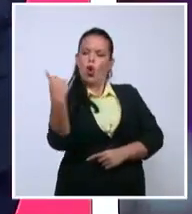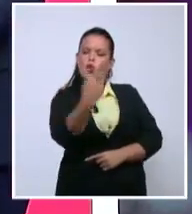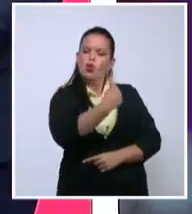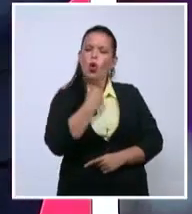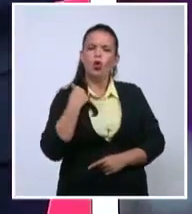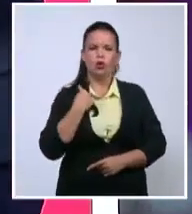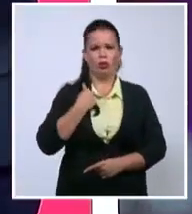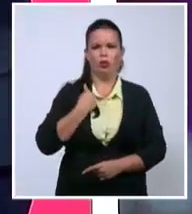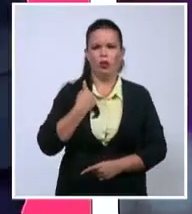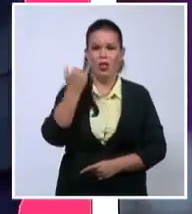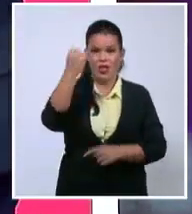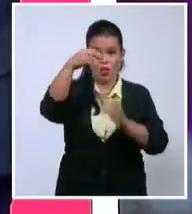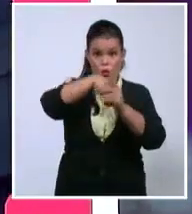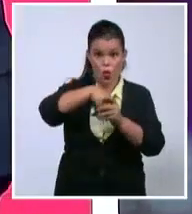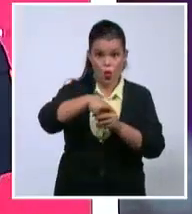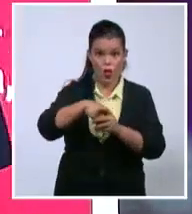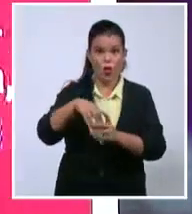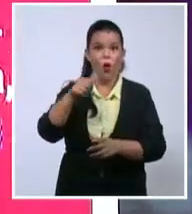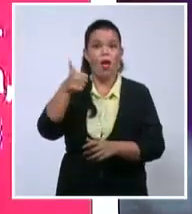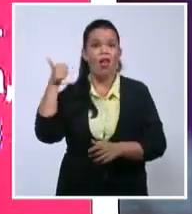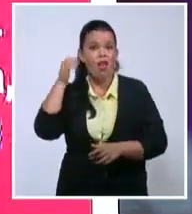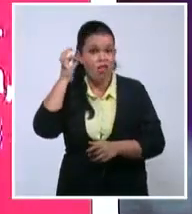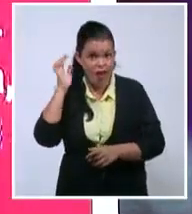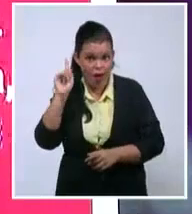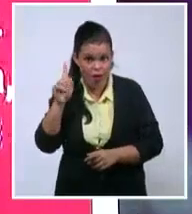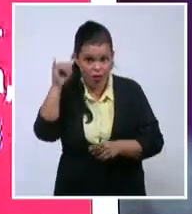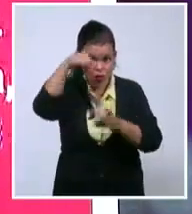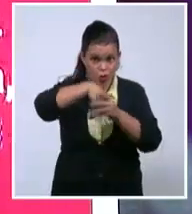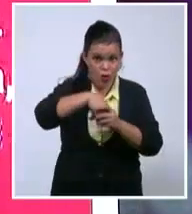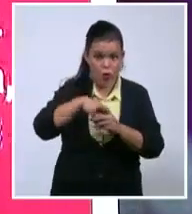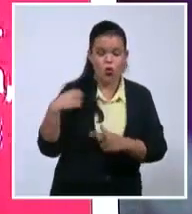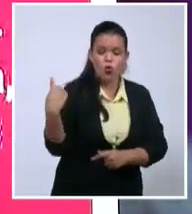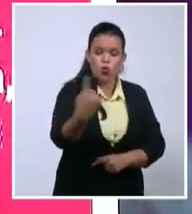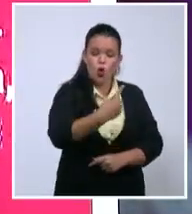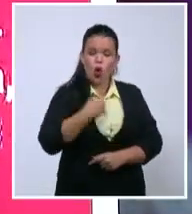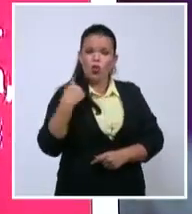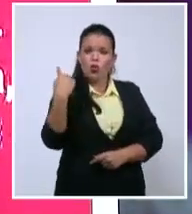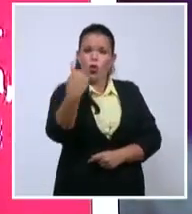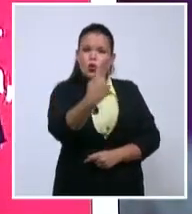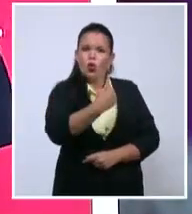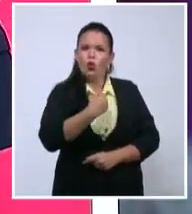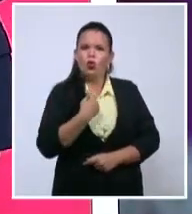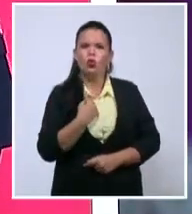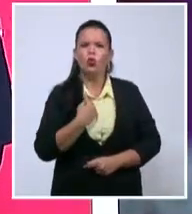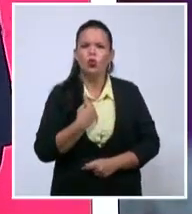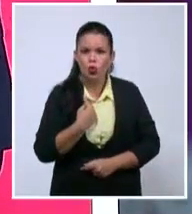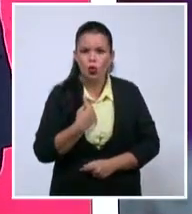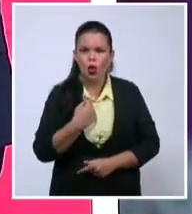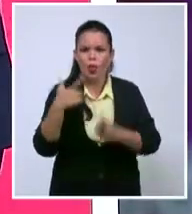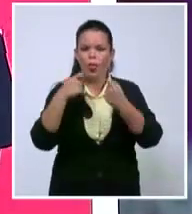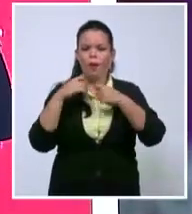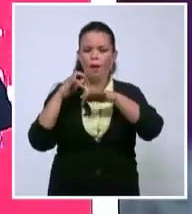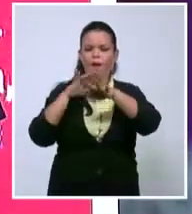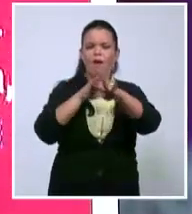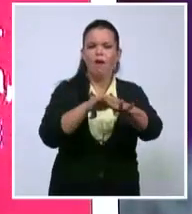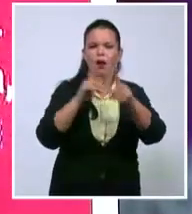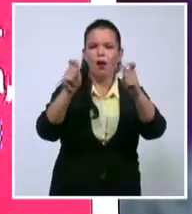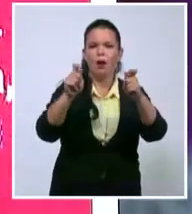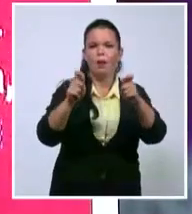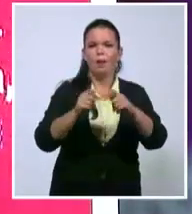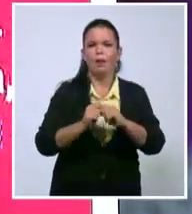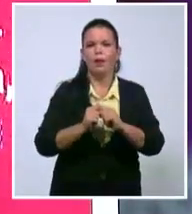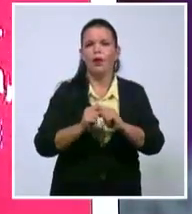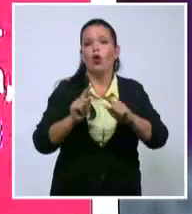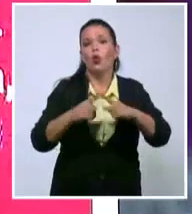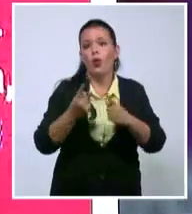hacemos? Conjugación del verbo hacer en primera persona del plural. Significa que ella instiga, organiza, pero que